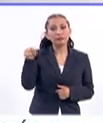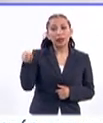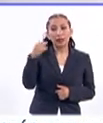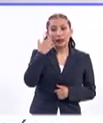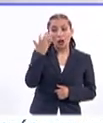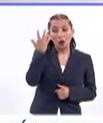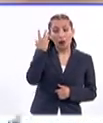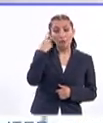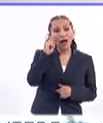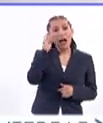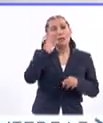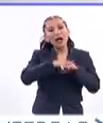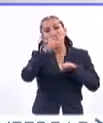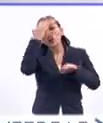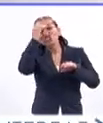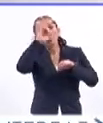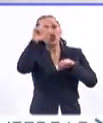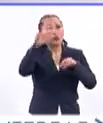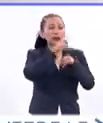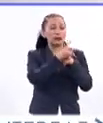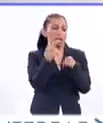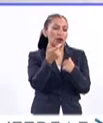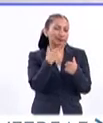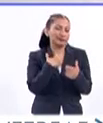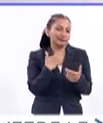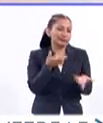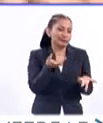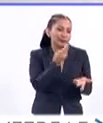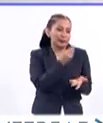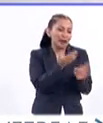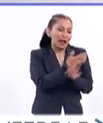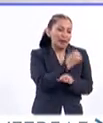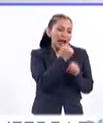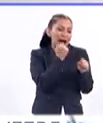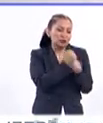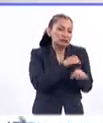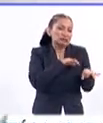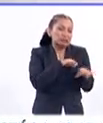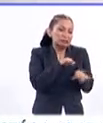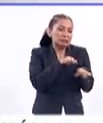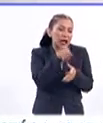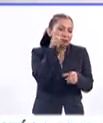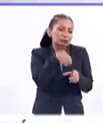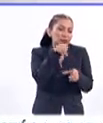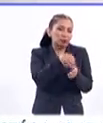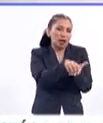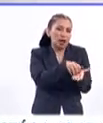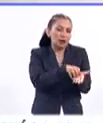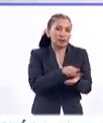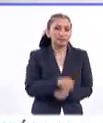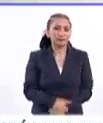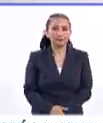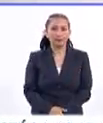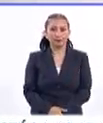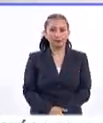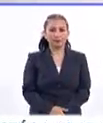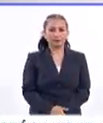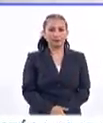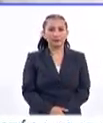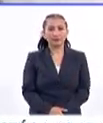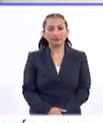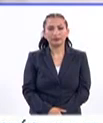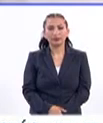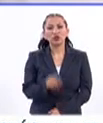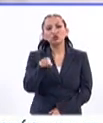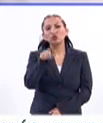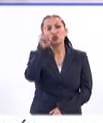que quiero viajar, quiero conocer más, pero pues para eso tengo que esperarme unos añitos más para ahorrar y todo, porque la verdad es una necesidad.